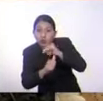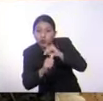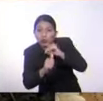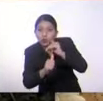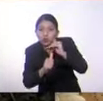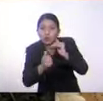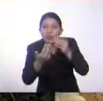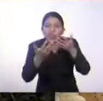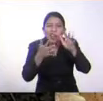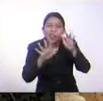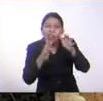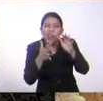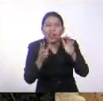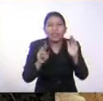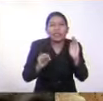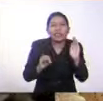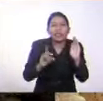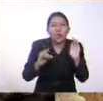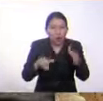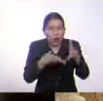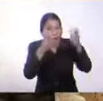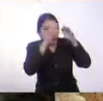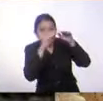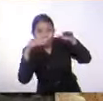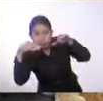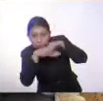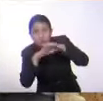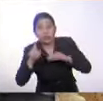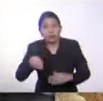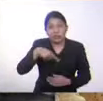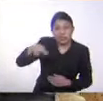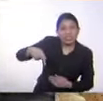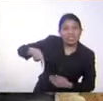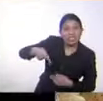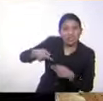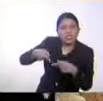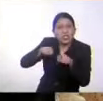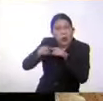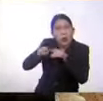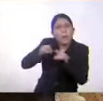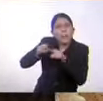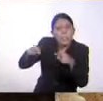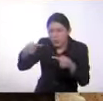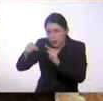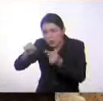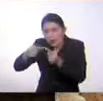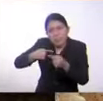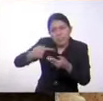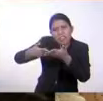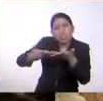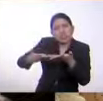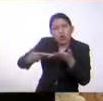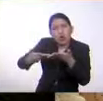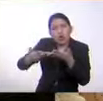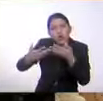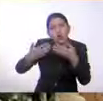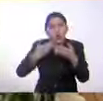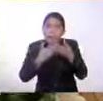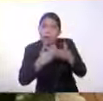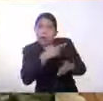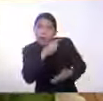una especie de nido y donde los machos compiten agresivamente para ganar el derecho a estar con varias